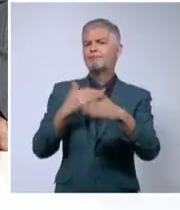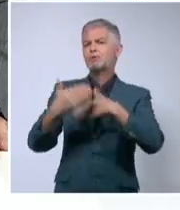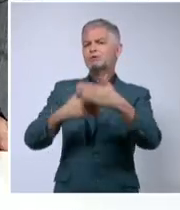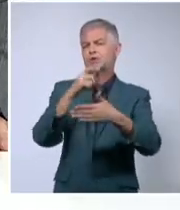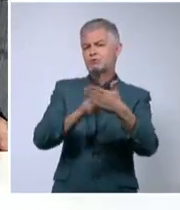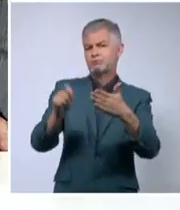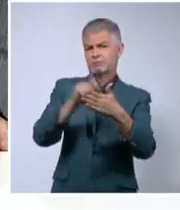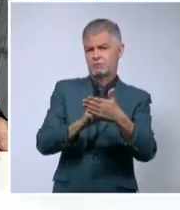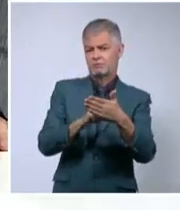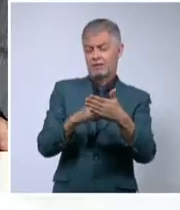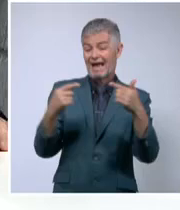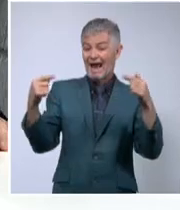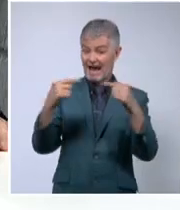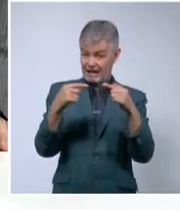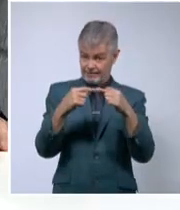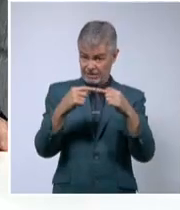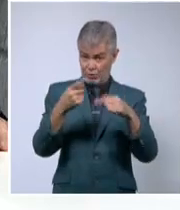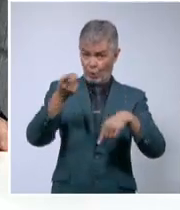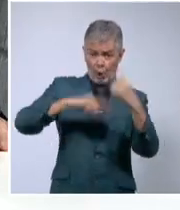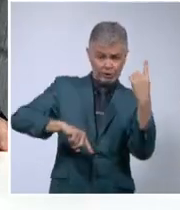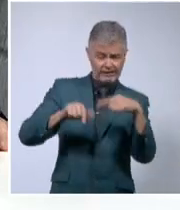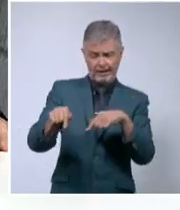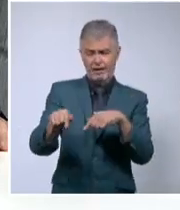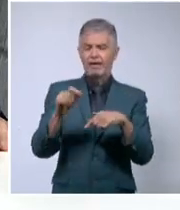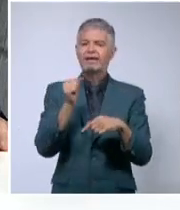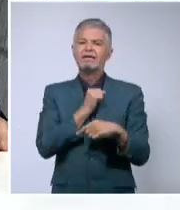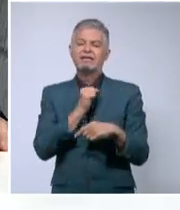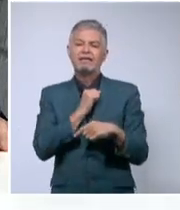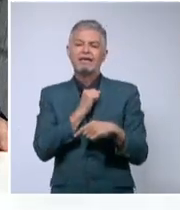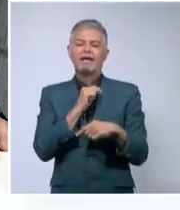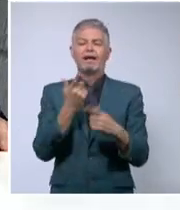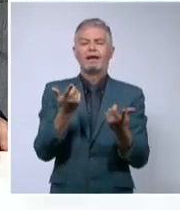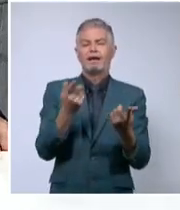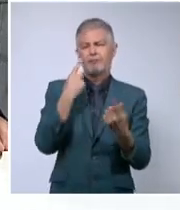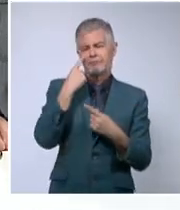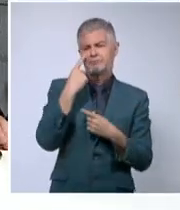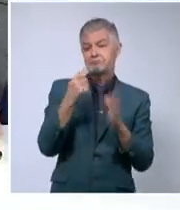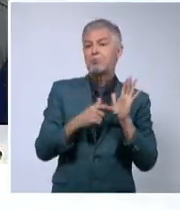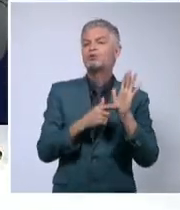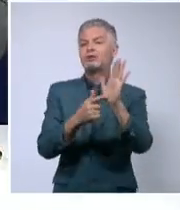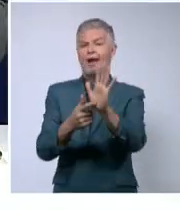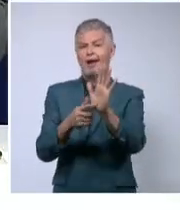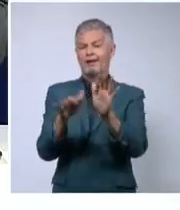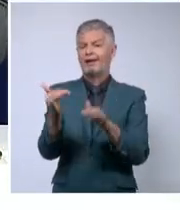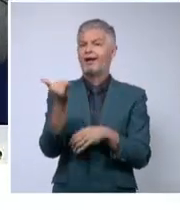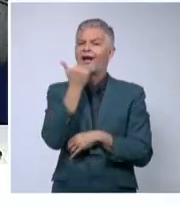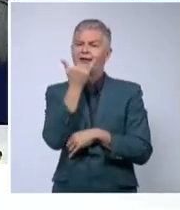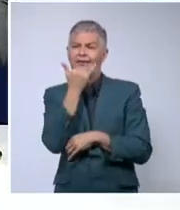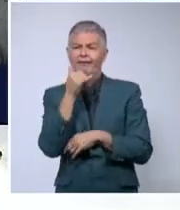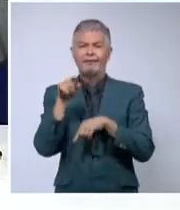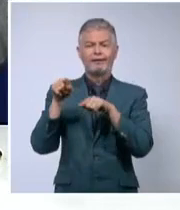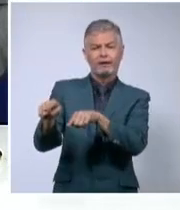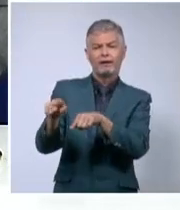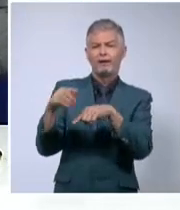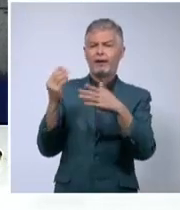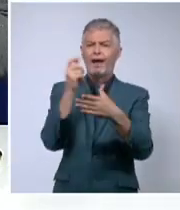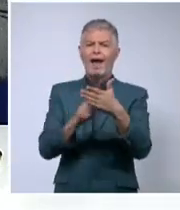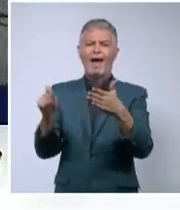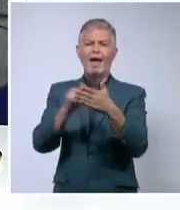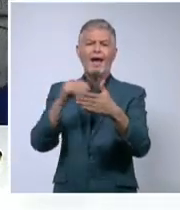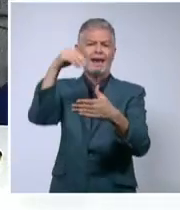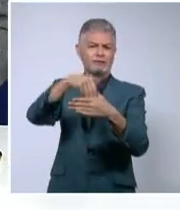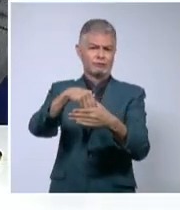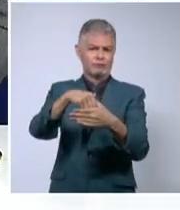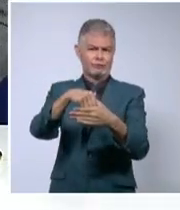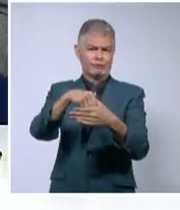buscar argumentos más convincentes para deslegitimar el resultado, y es lógico porque los utilizados hasta ahora caen por su